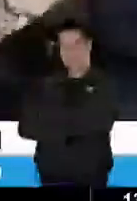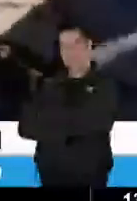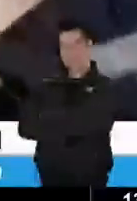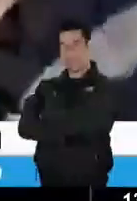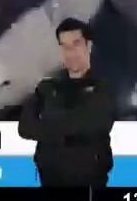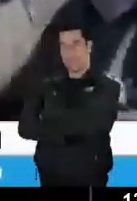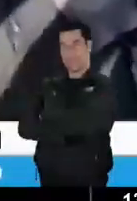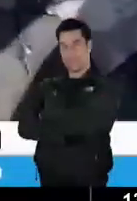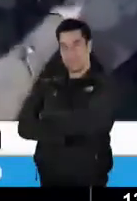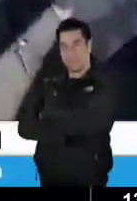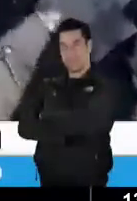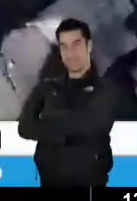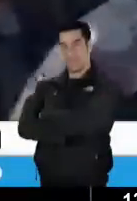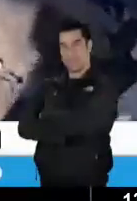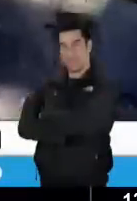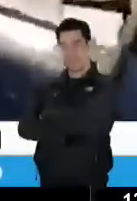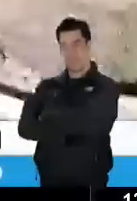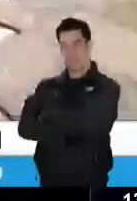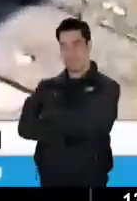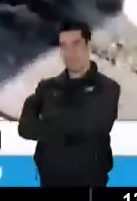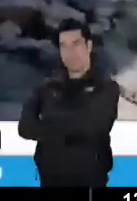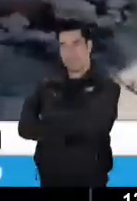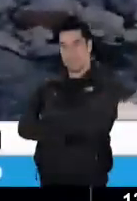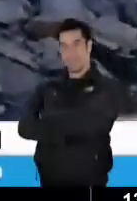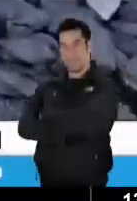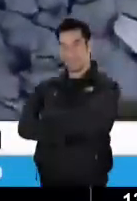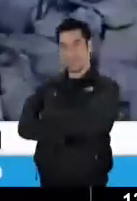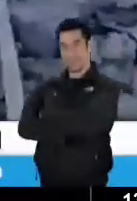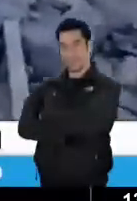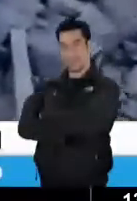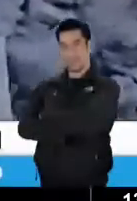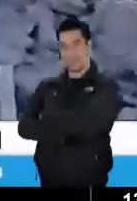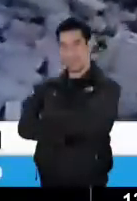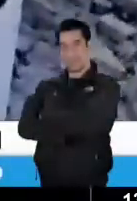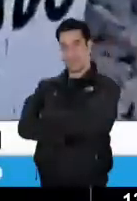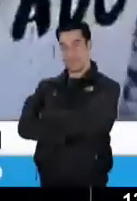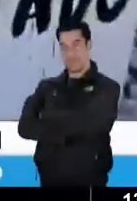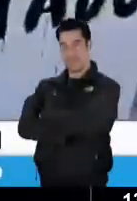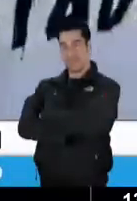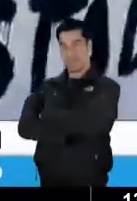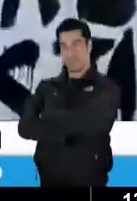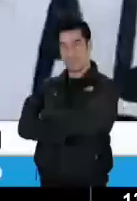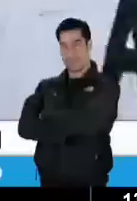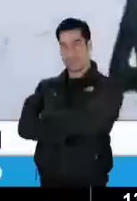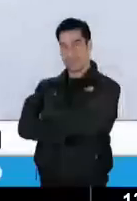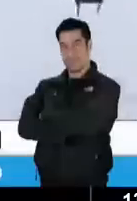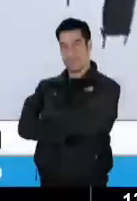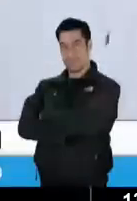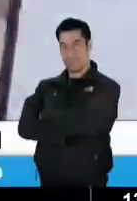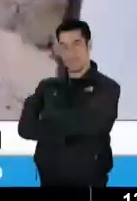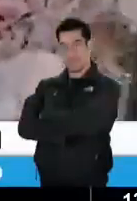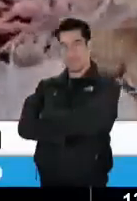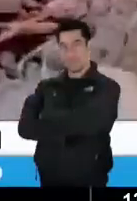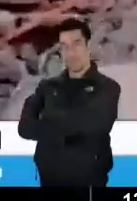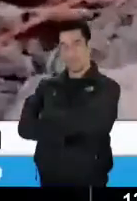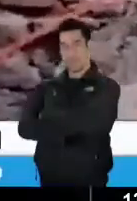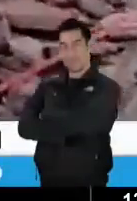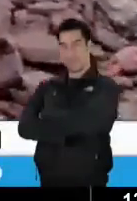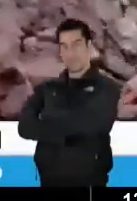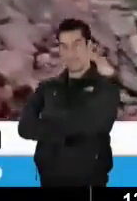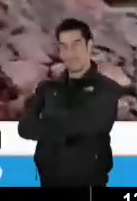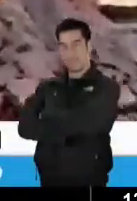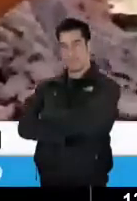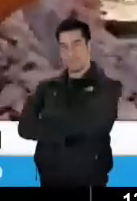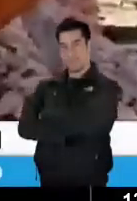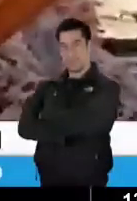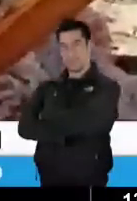estos memoriales o estos recintos que recordaban a personas caídas en enfrentamientos entre narcotraficantes iban a ser demolidos,